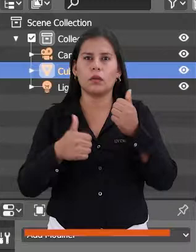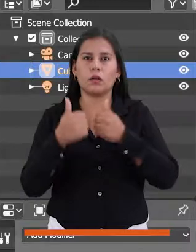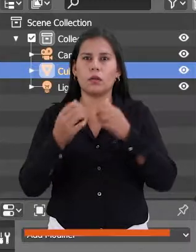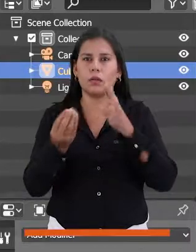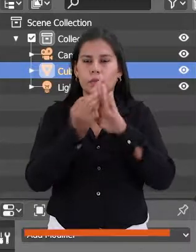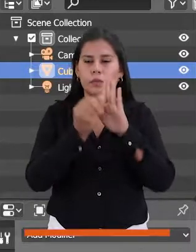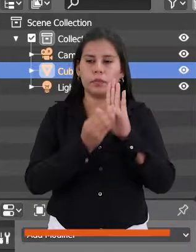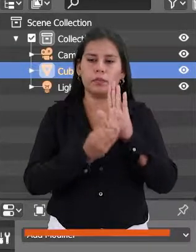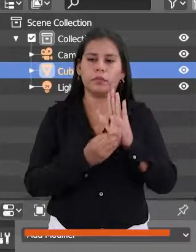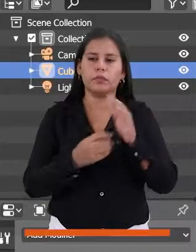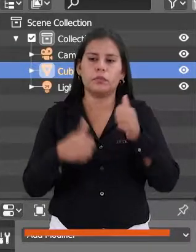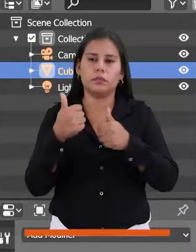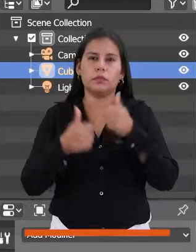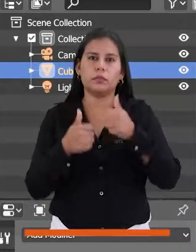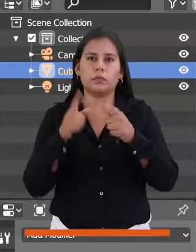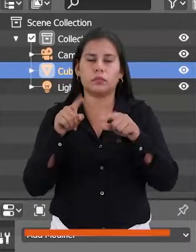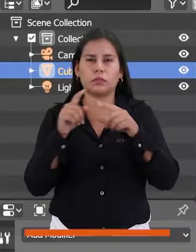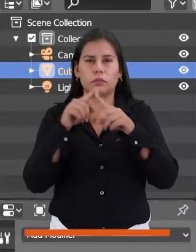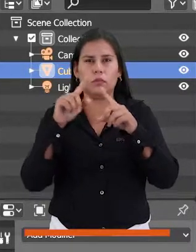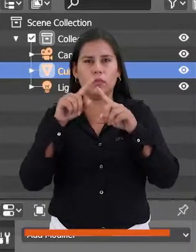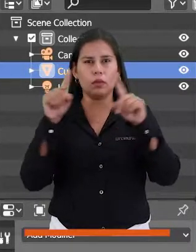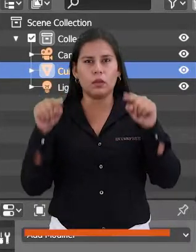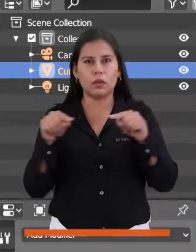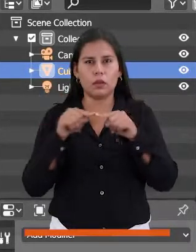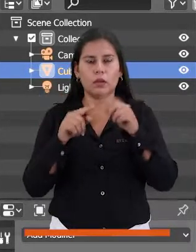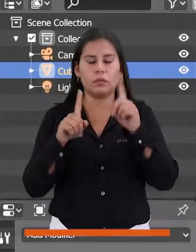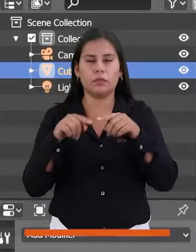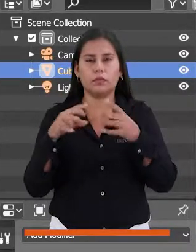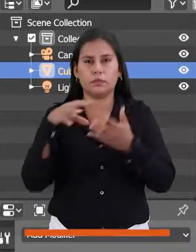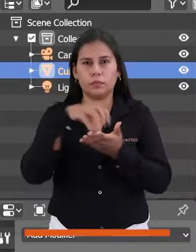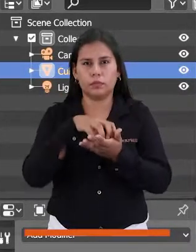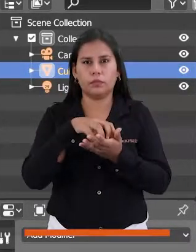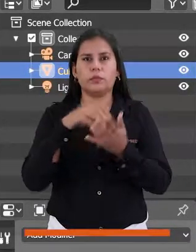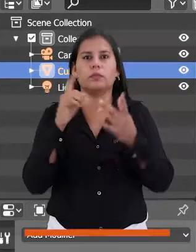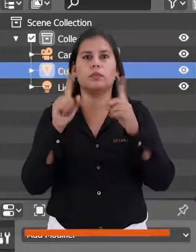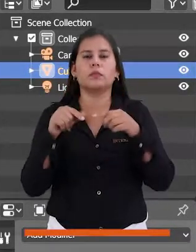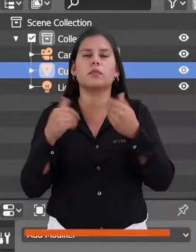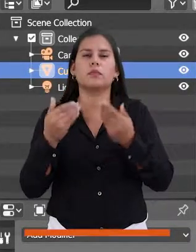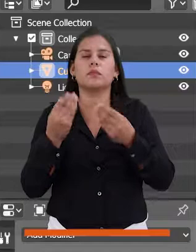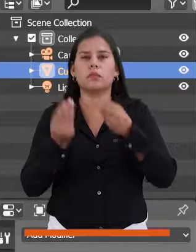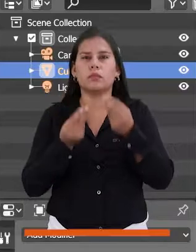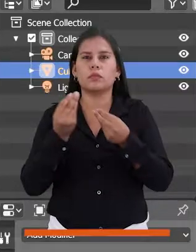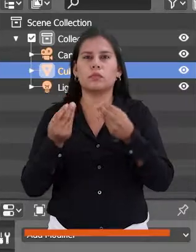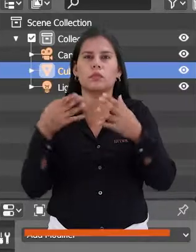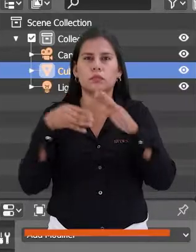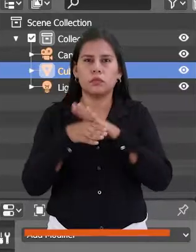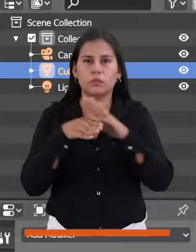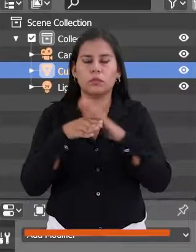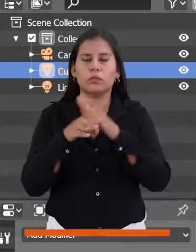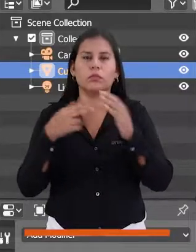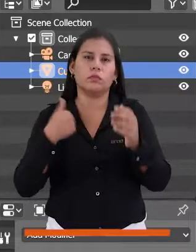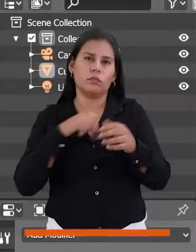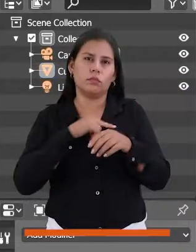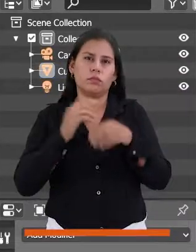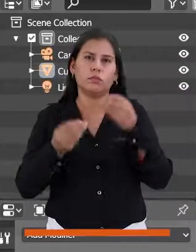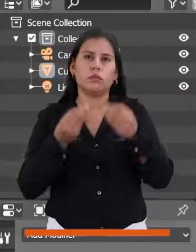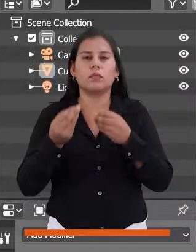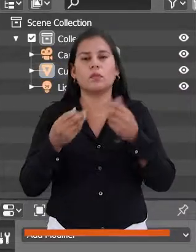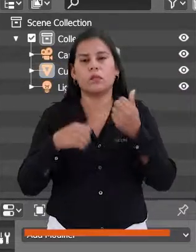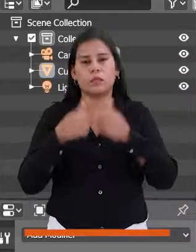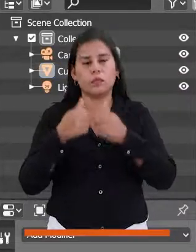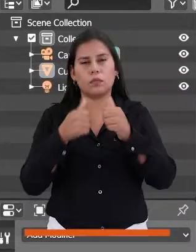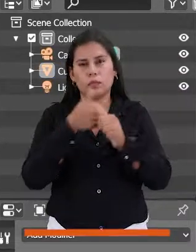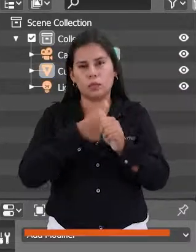caso voy a agregar un cubo. Este cubo lo voy a llevar al centro. ¿Y cómo podemos acceder nosotros a